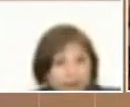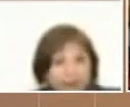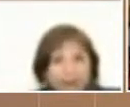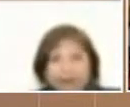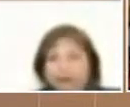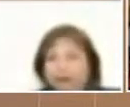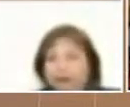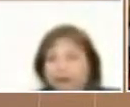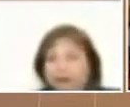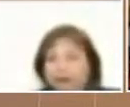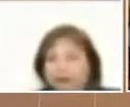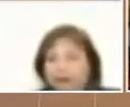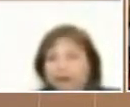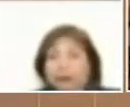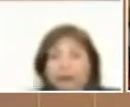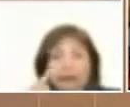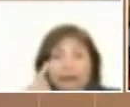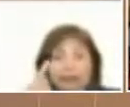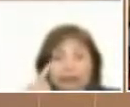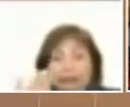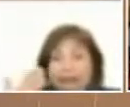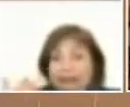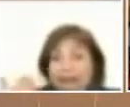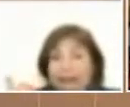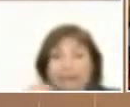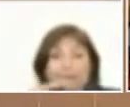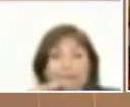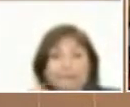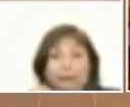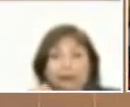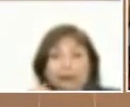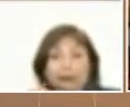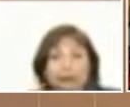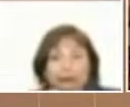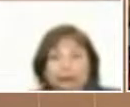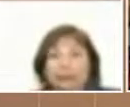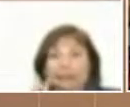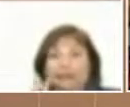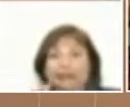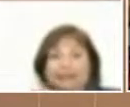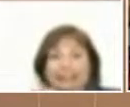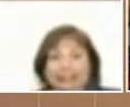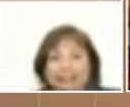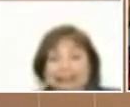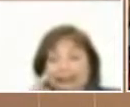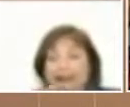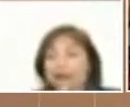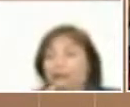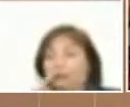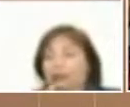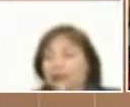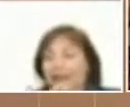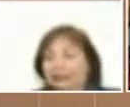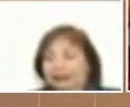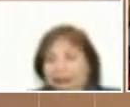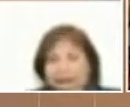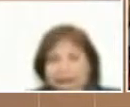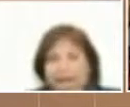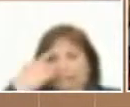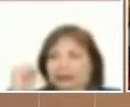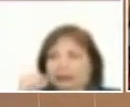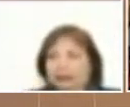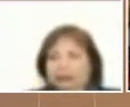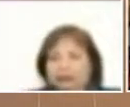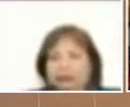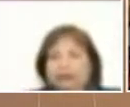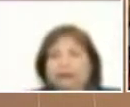uno. Número dos, ¿qué va a pasar con la economía? Porque es muy relevante tener presente que las economías más dinámicas de